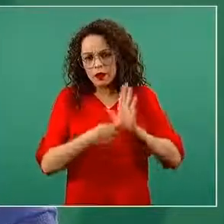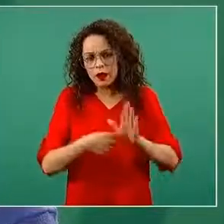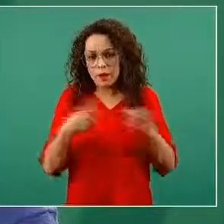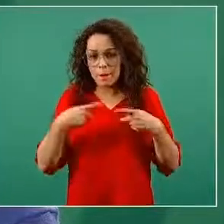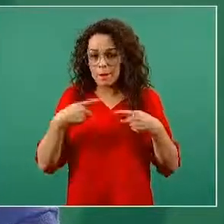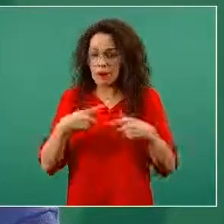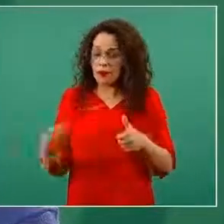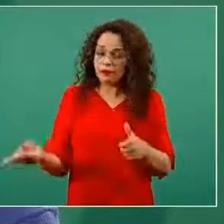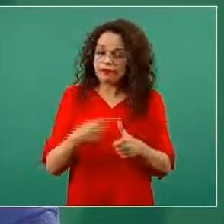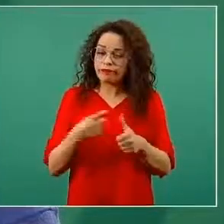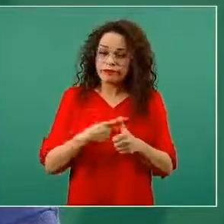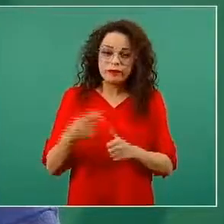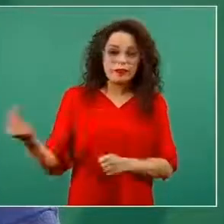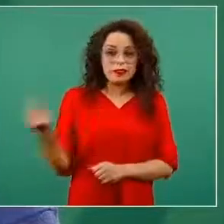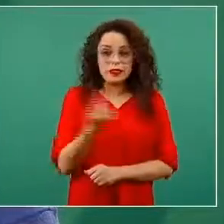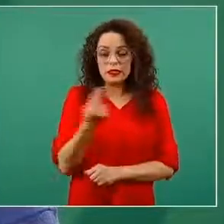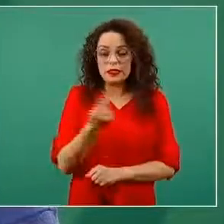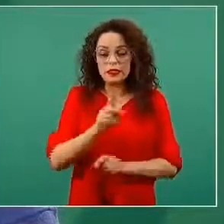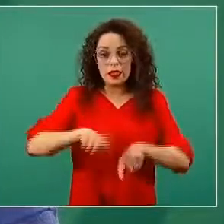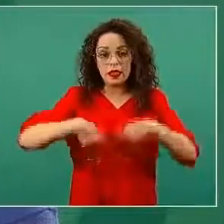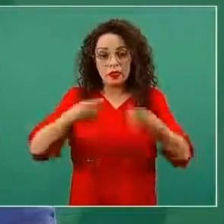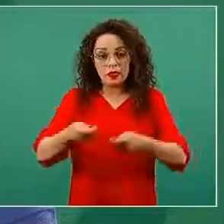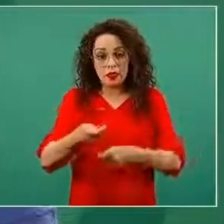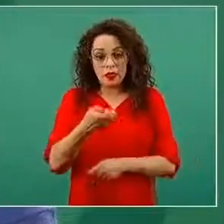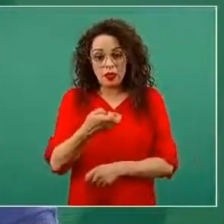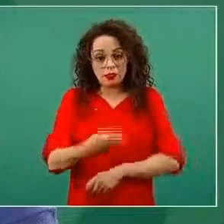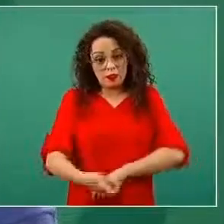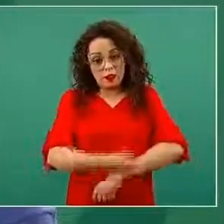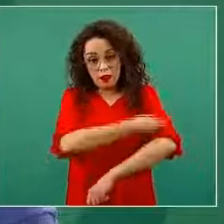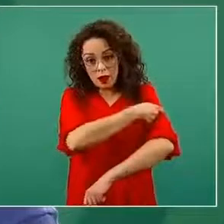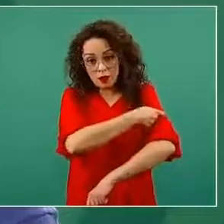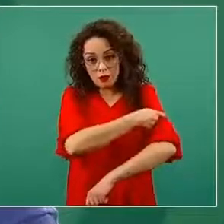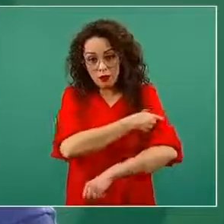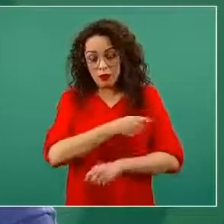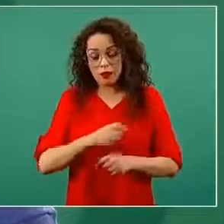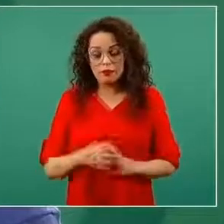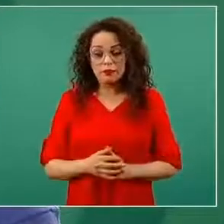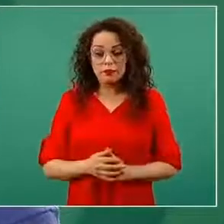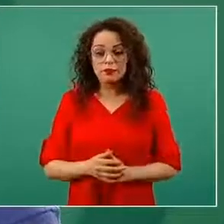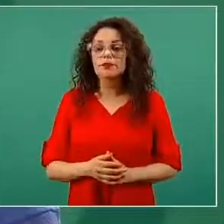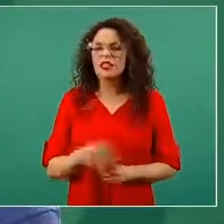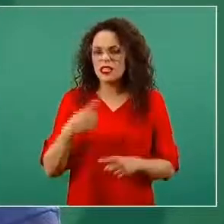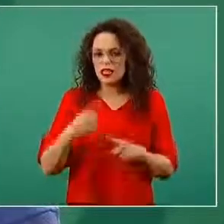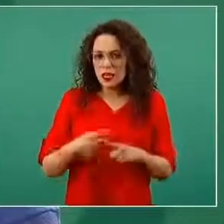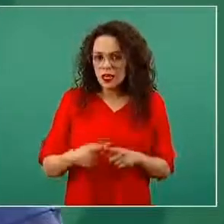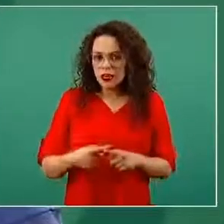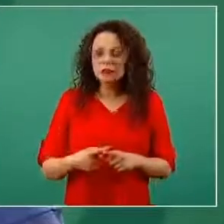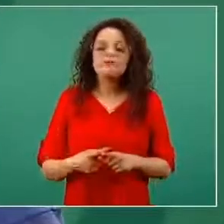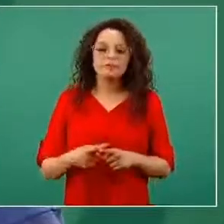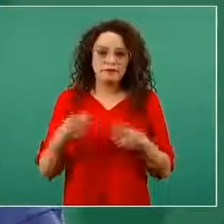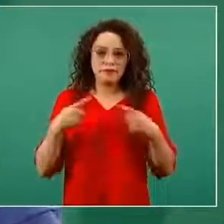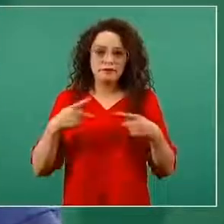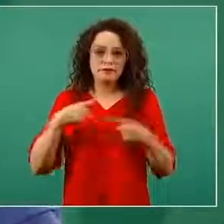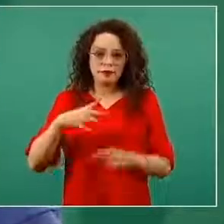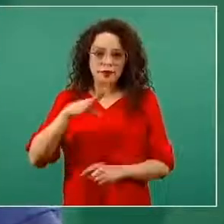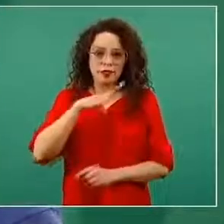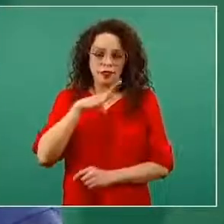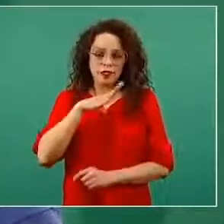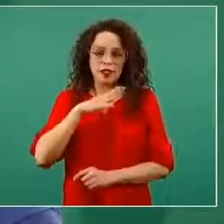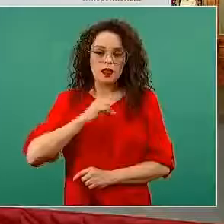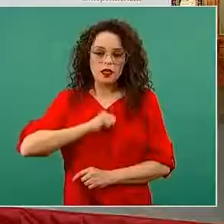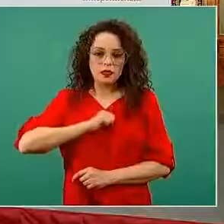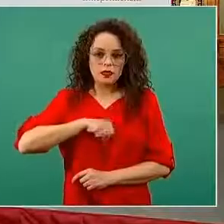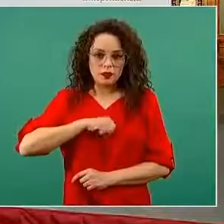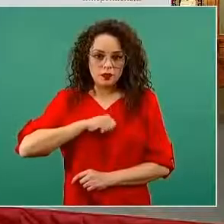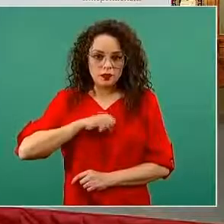prioritarias también para este tipo de estrategias nacionales de vacunación son las personas que viven con VIH,